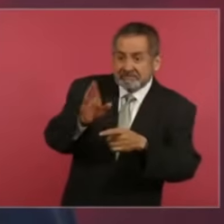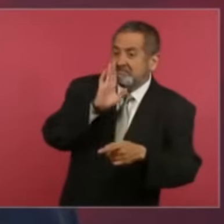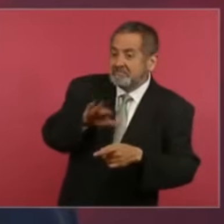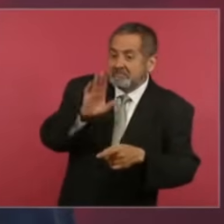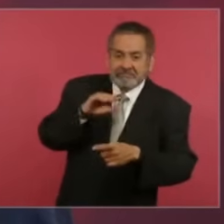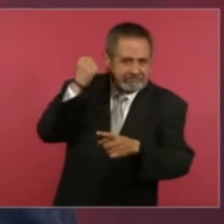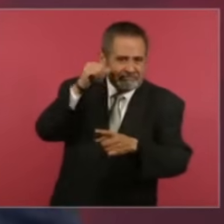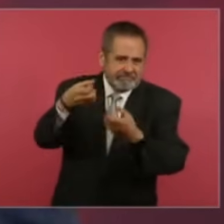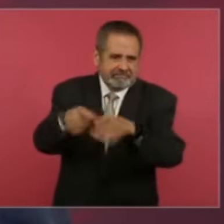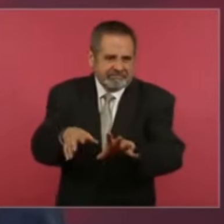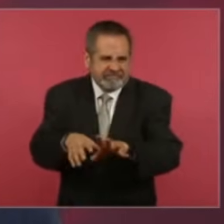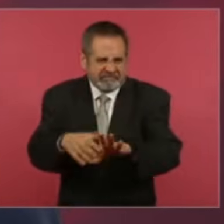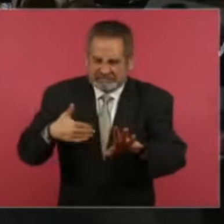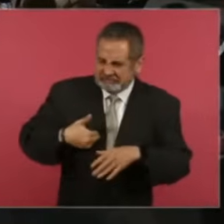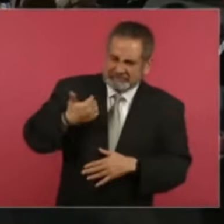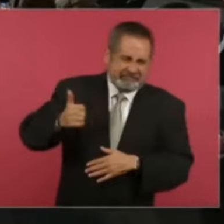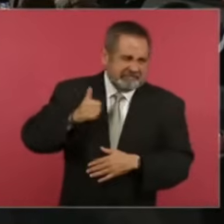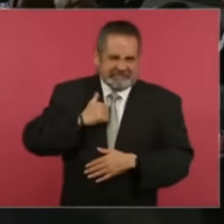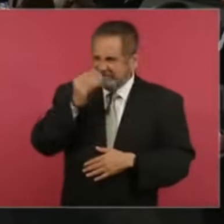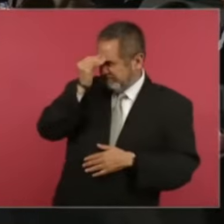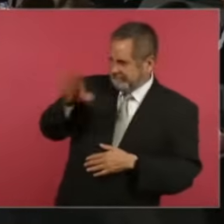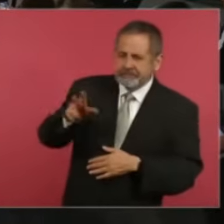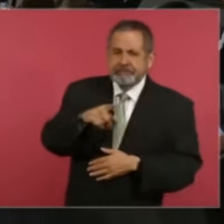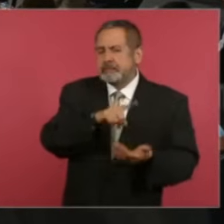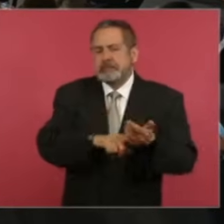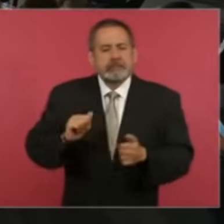de Acapulco con propósitos politiqueros.